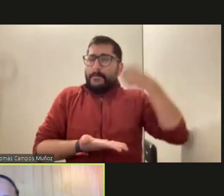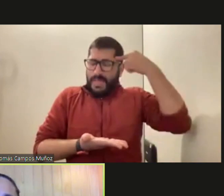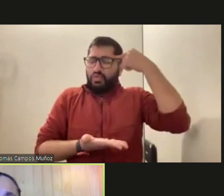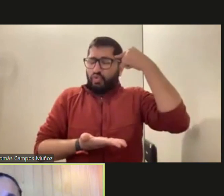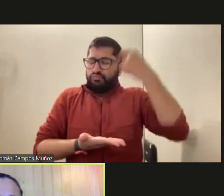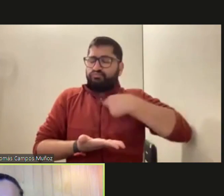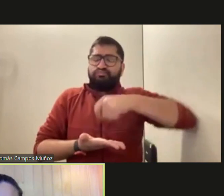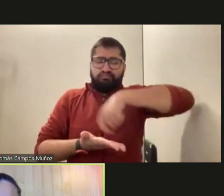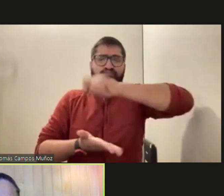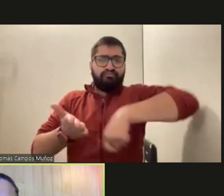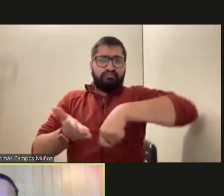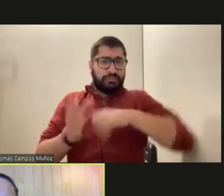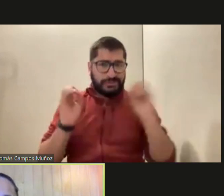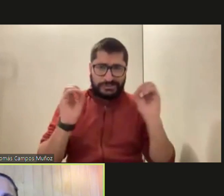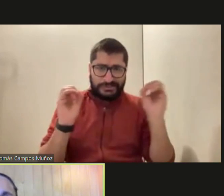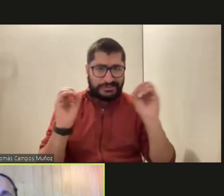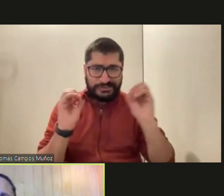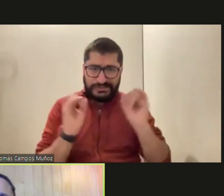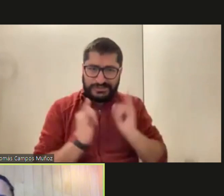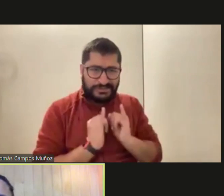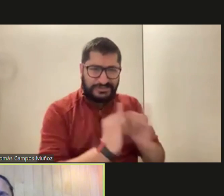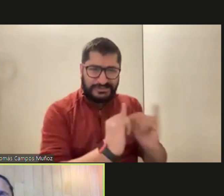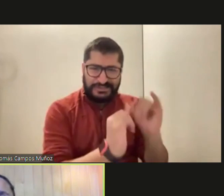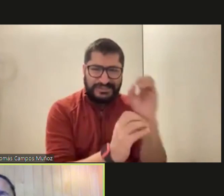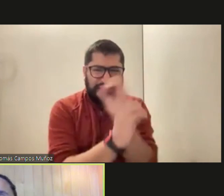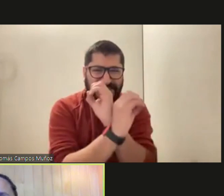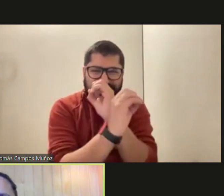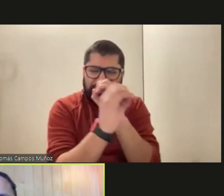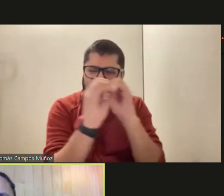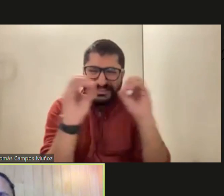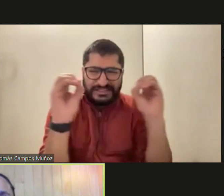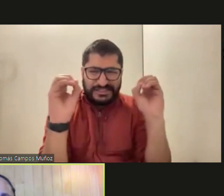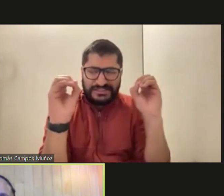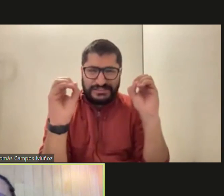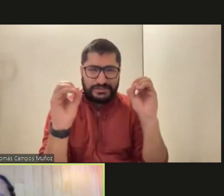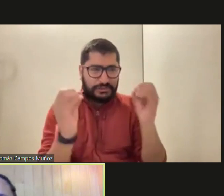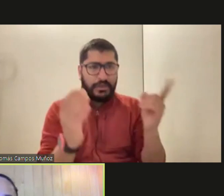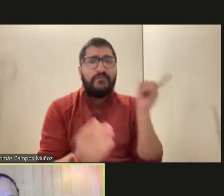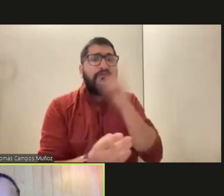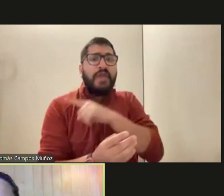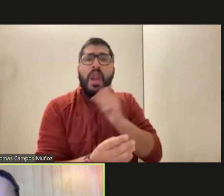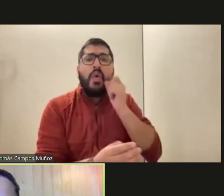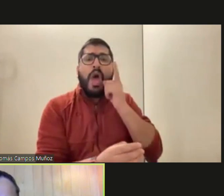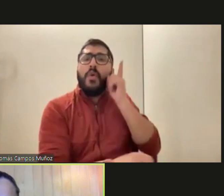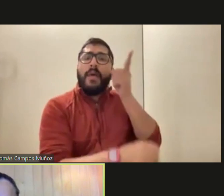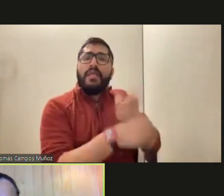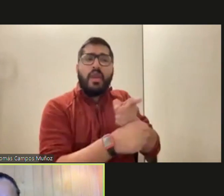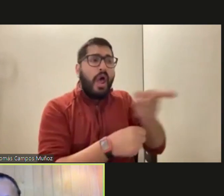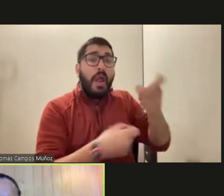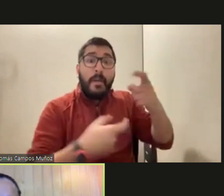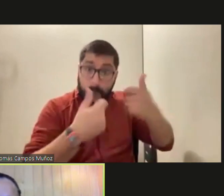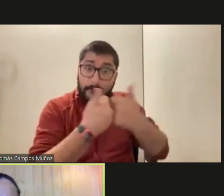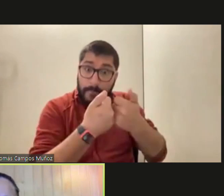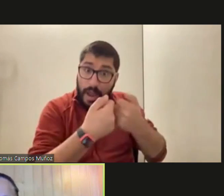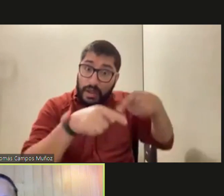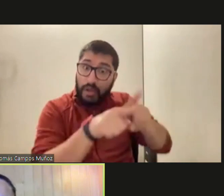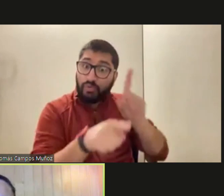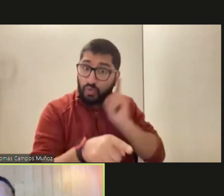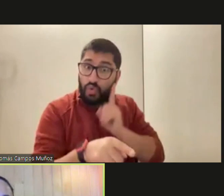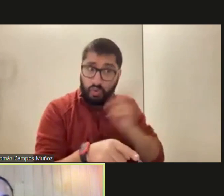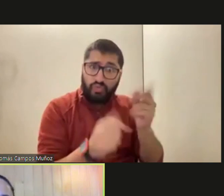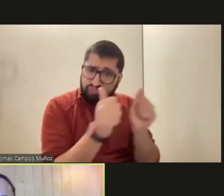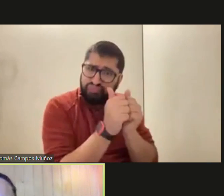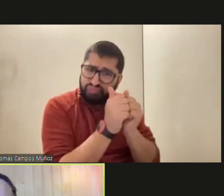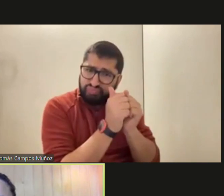hay información a la persona. Ustedes deben pensar que hay no hay ningún contrato de ese tipo de personas.